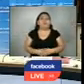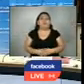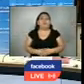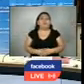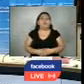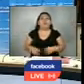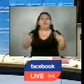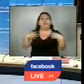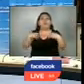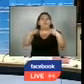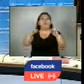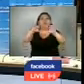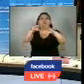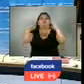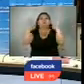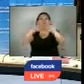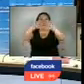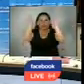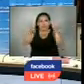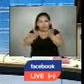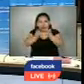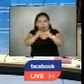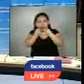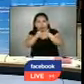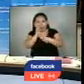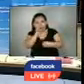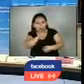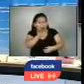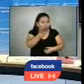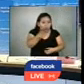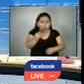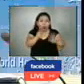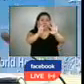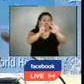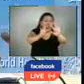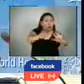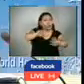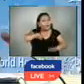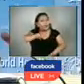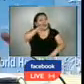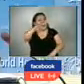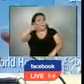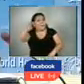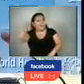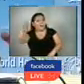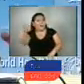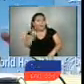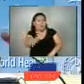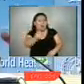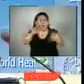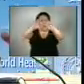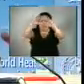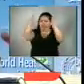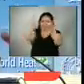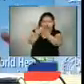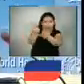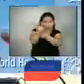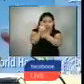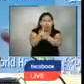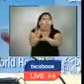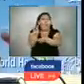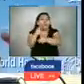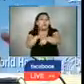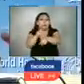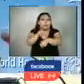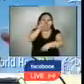La OMS contabilizó este jueves 9 millones y medio de personas infectadas en todo el mundo en el lapso de una semana,